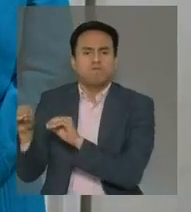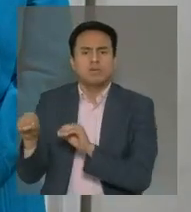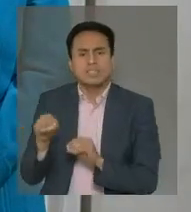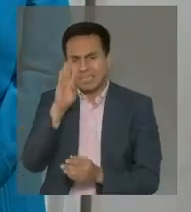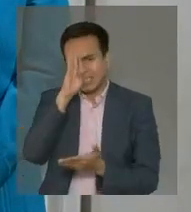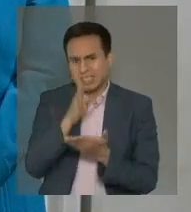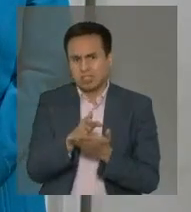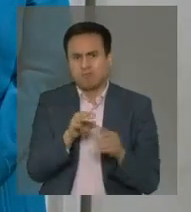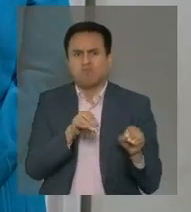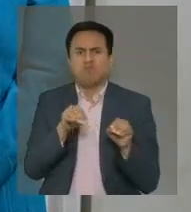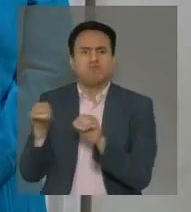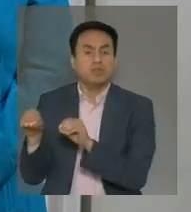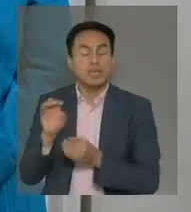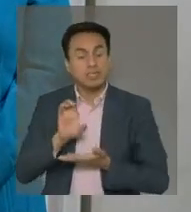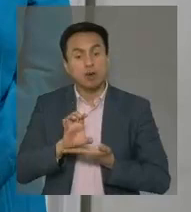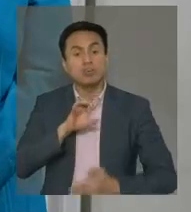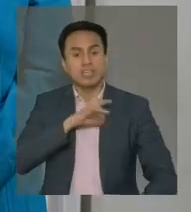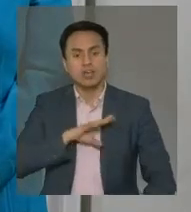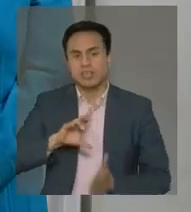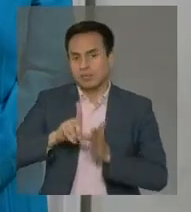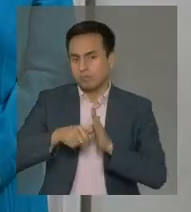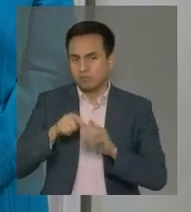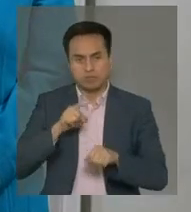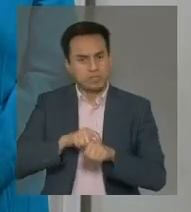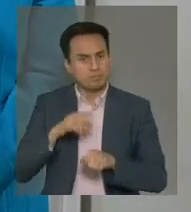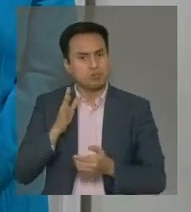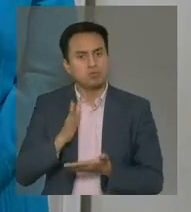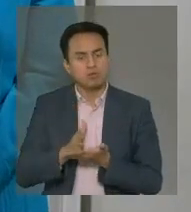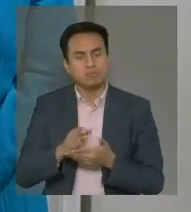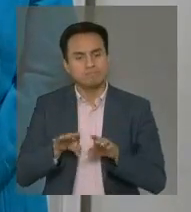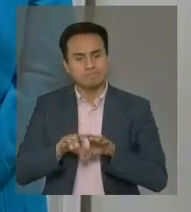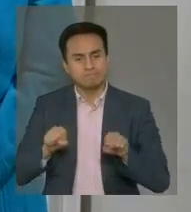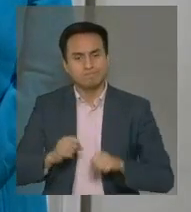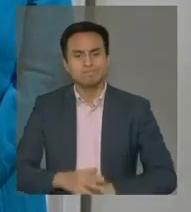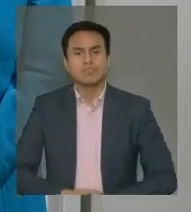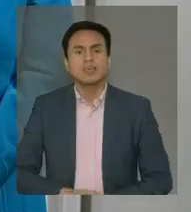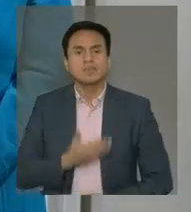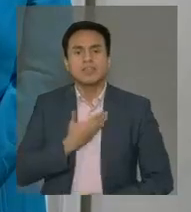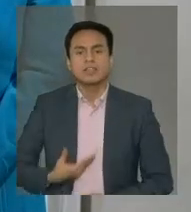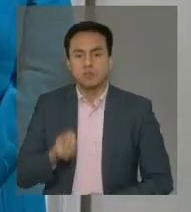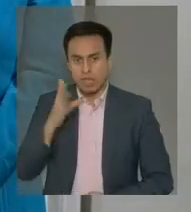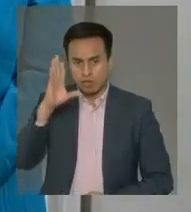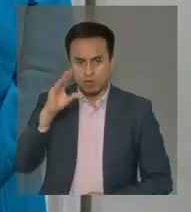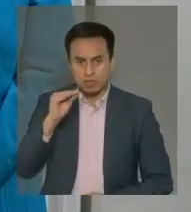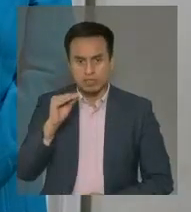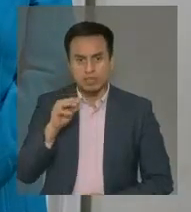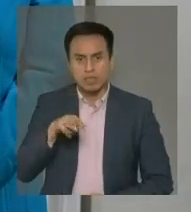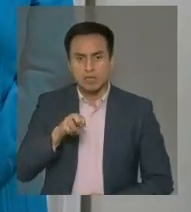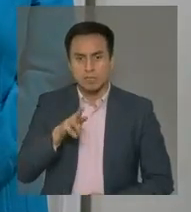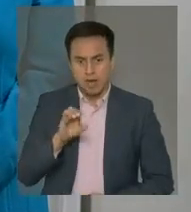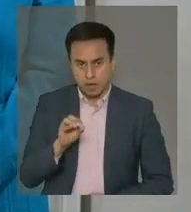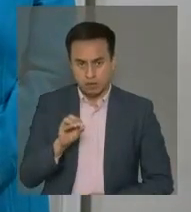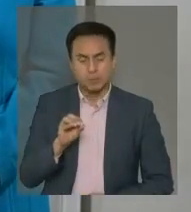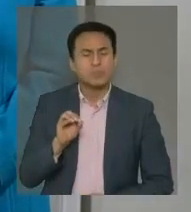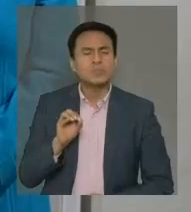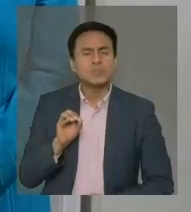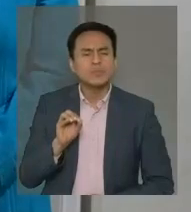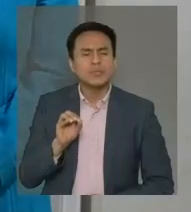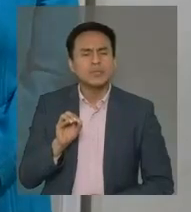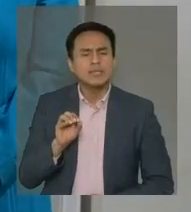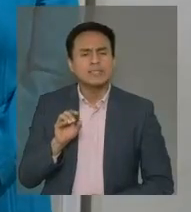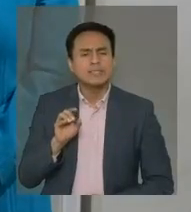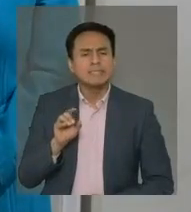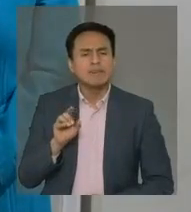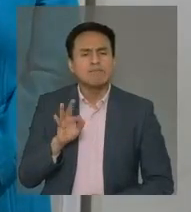una decisión que el estado chileno se demoró demasiado tiempo en tomar presidente buenas noches y mario estáis en fugate y